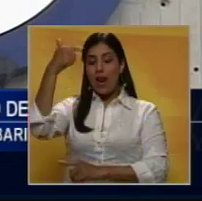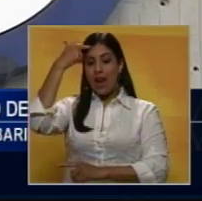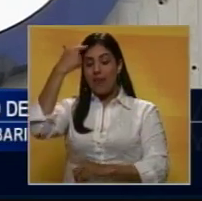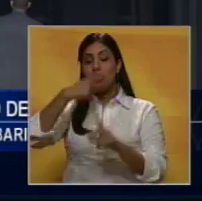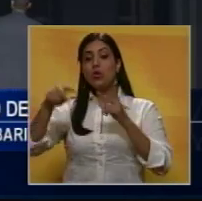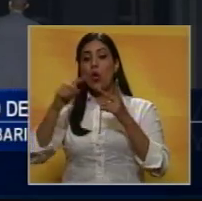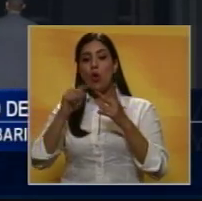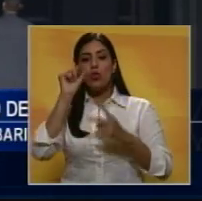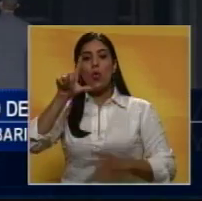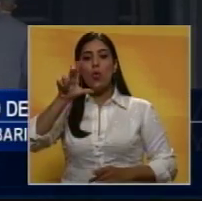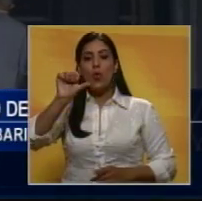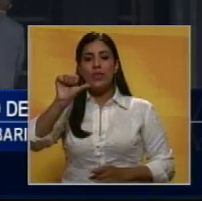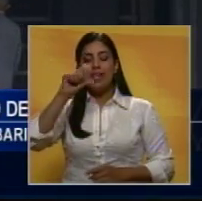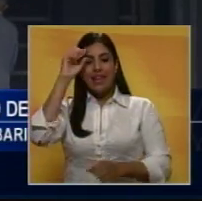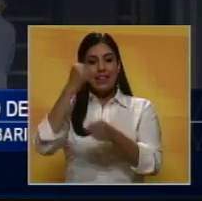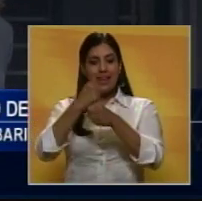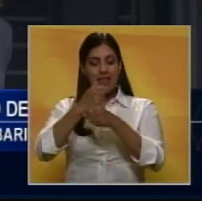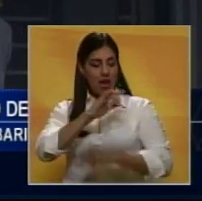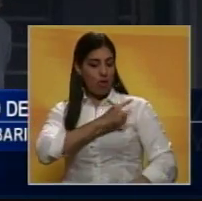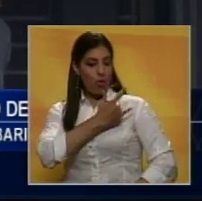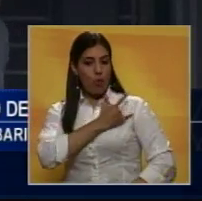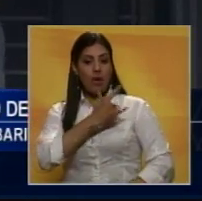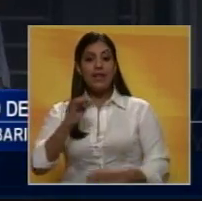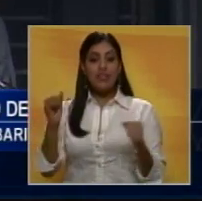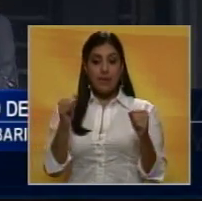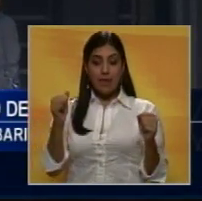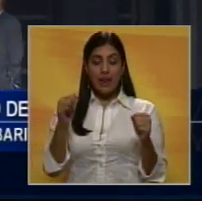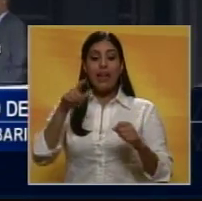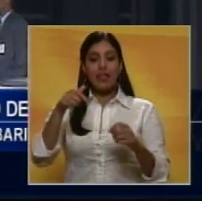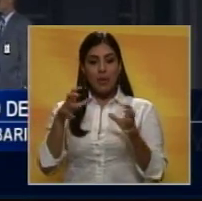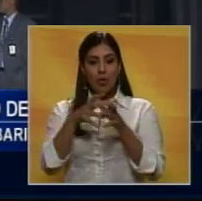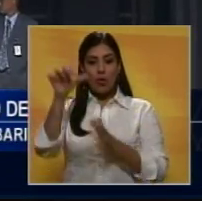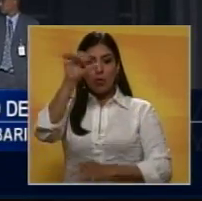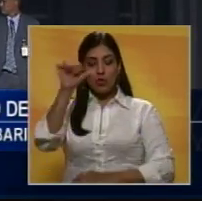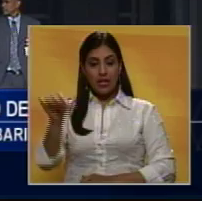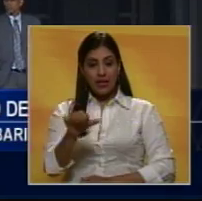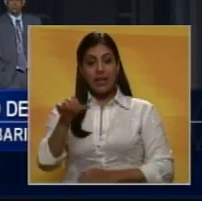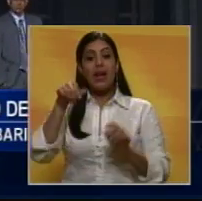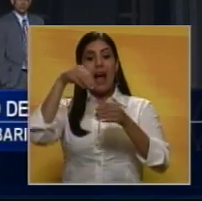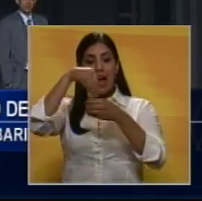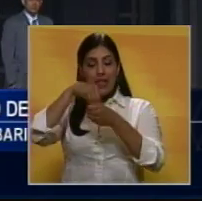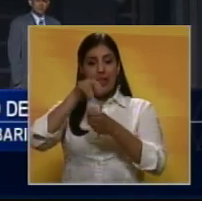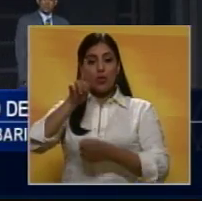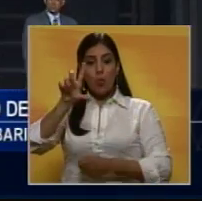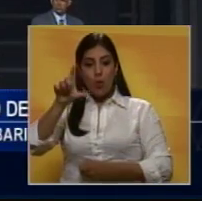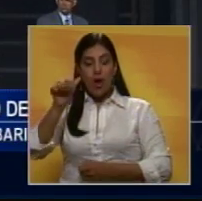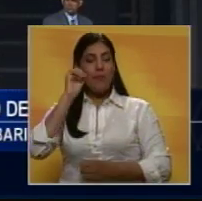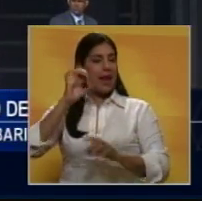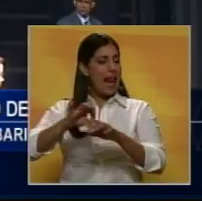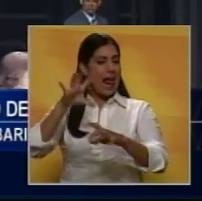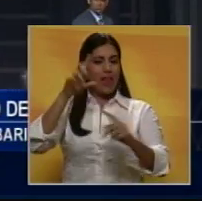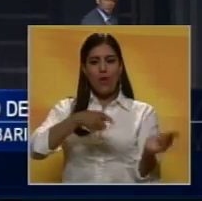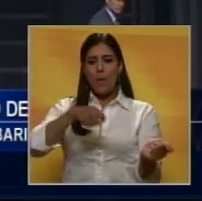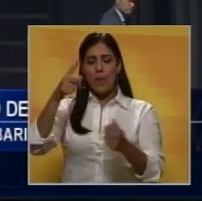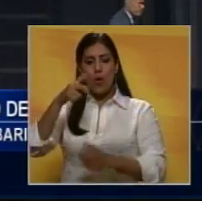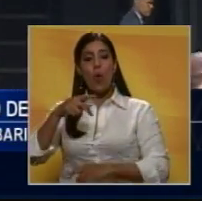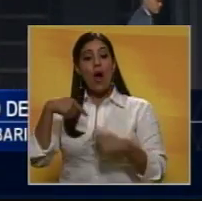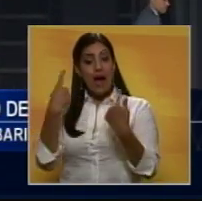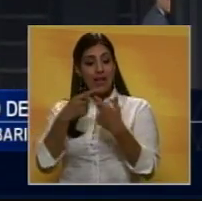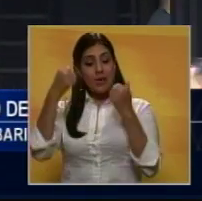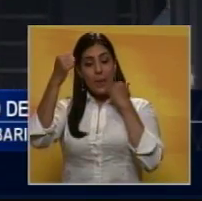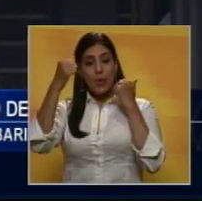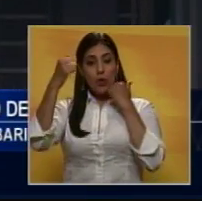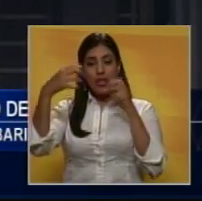Luis Enrique Márquez, trabajador de la Universidad de los Andes y dirigente sindical de la ULA. Márquez resultó gravemente herido de bala durante